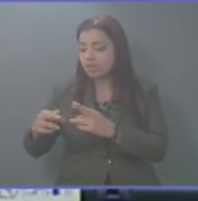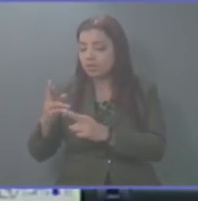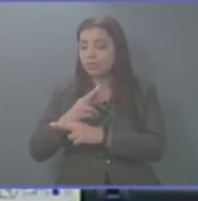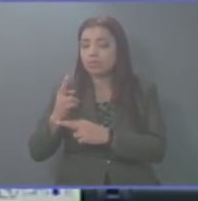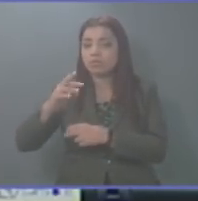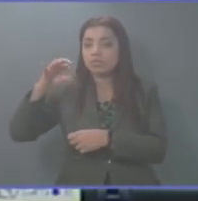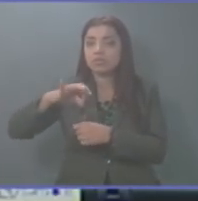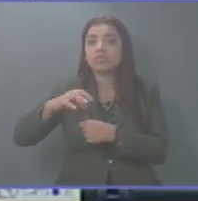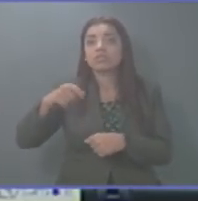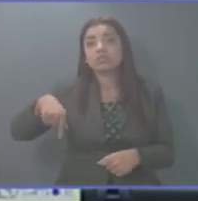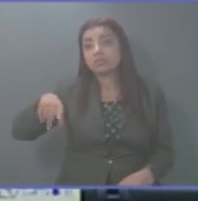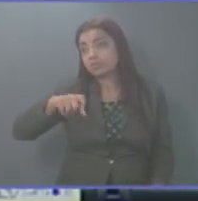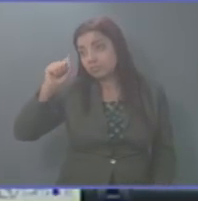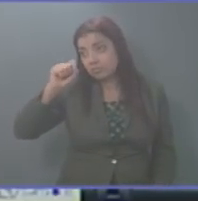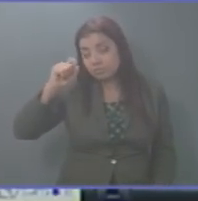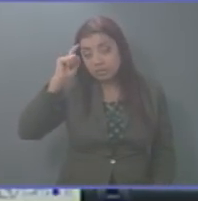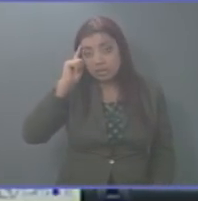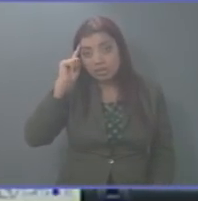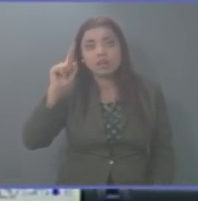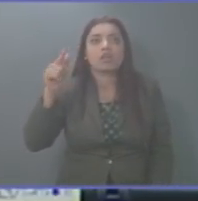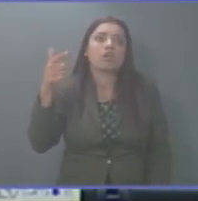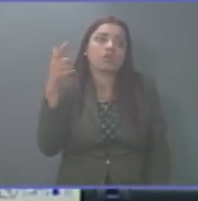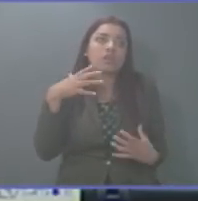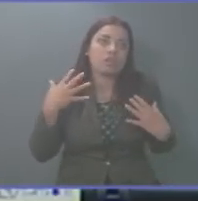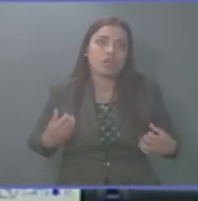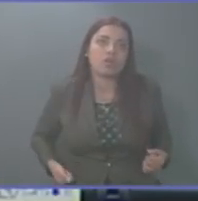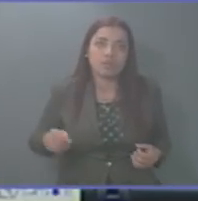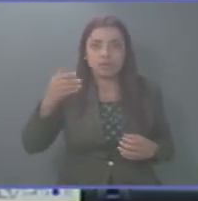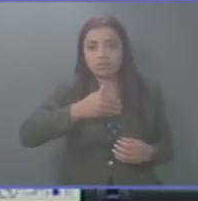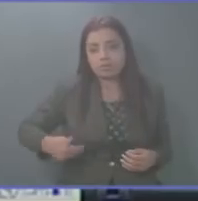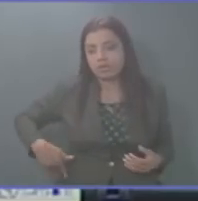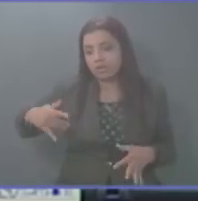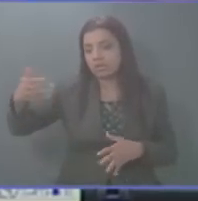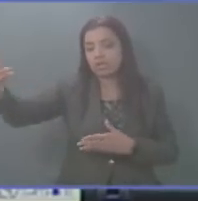y poder analizarlo en conjunto con el proyecto presentado por el presidente de la República. Gracias.